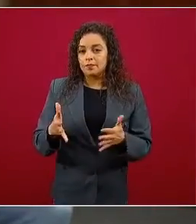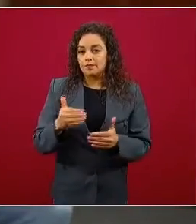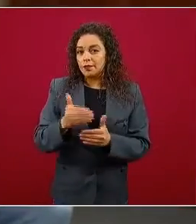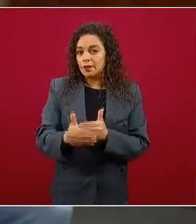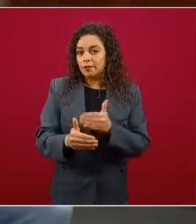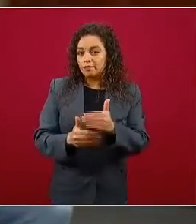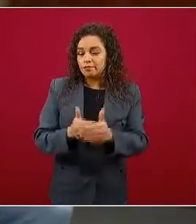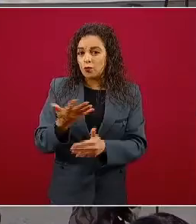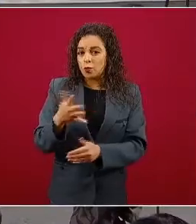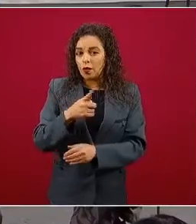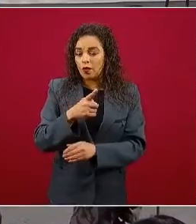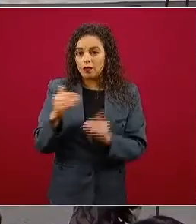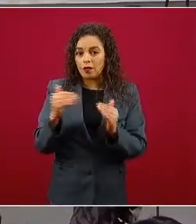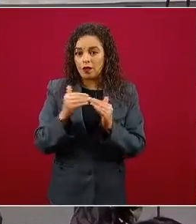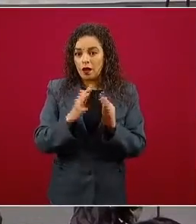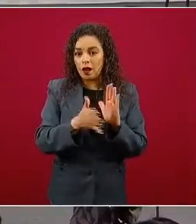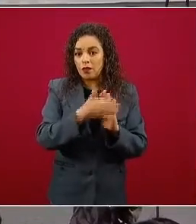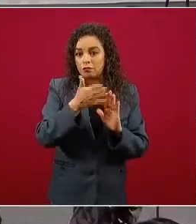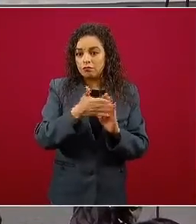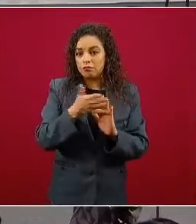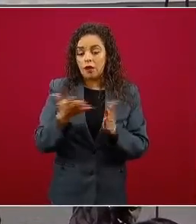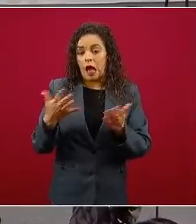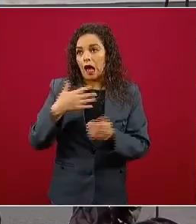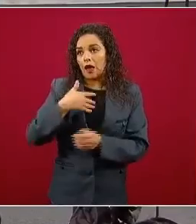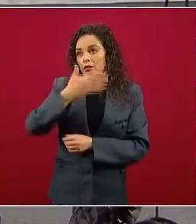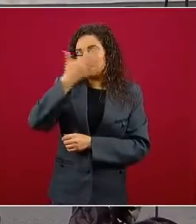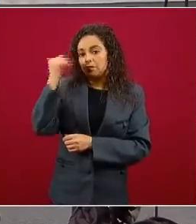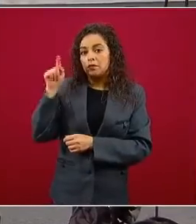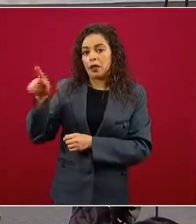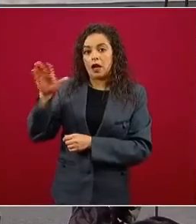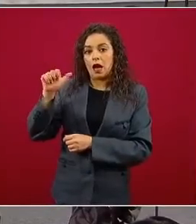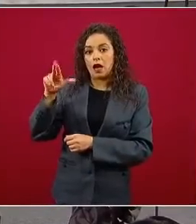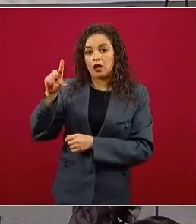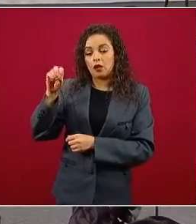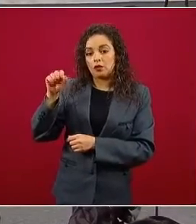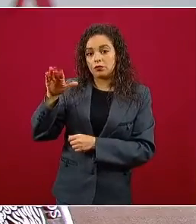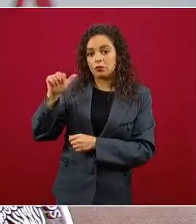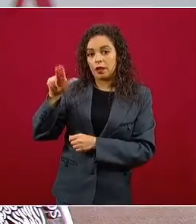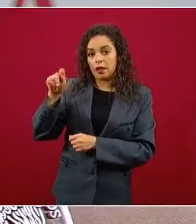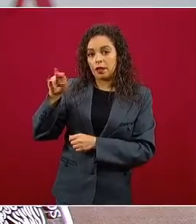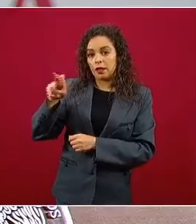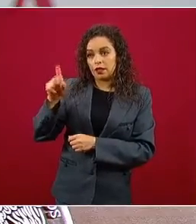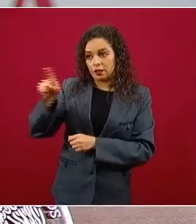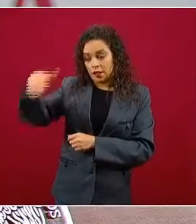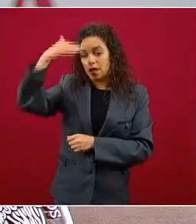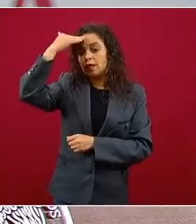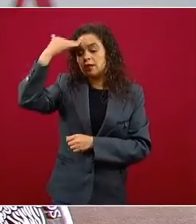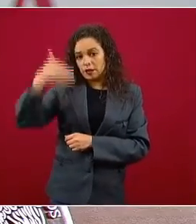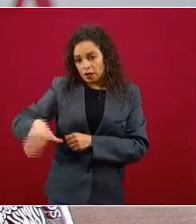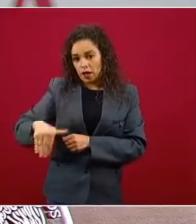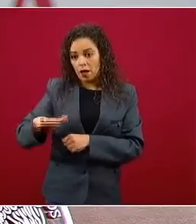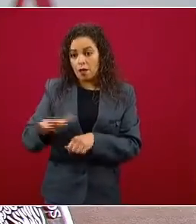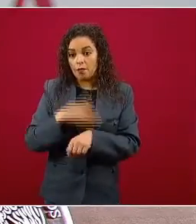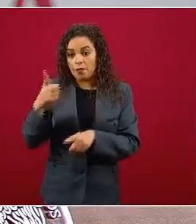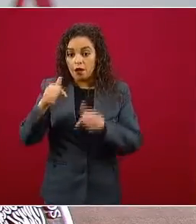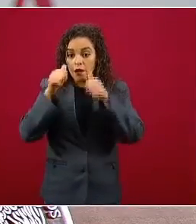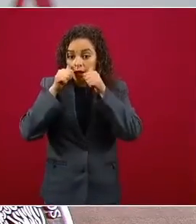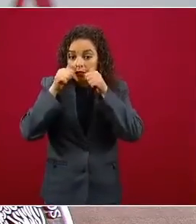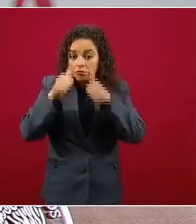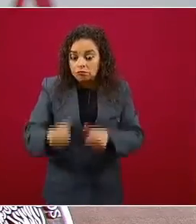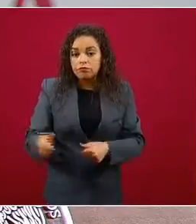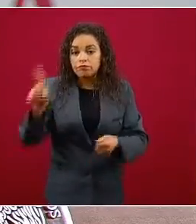casas? No sé, don Carlos Martínez sabrá cuál es el avance que tenemos en la atención de esas familias que fueron desarrollos que